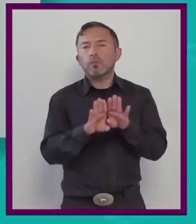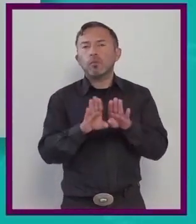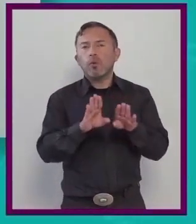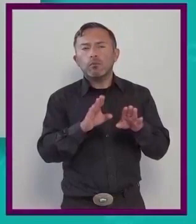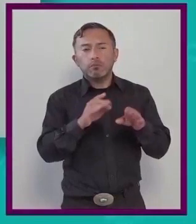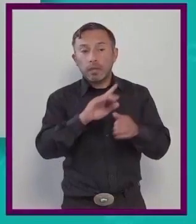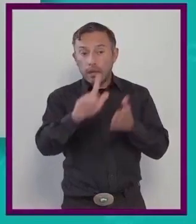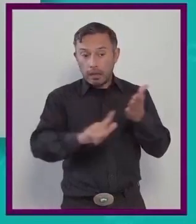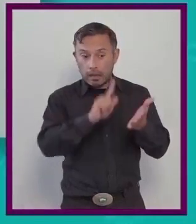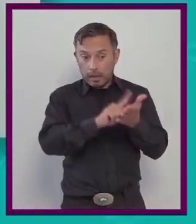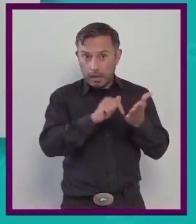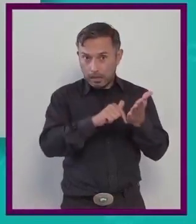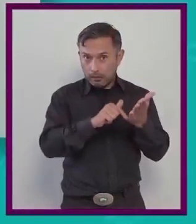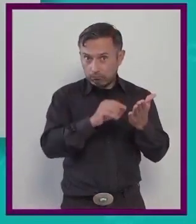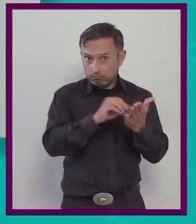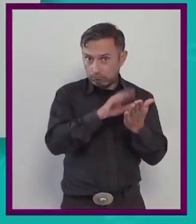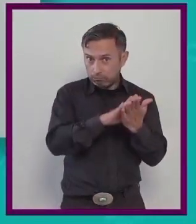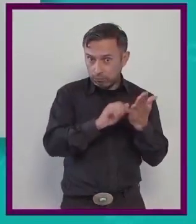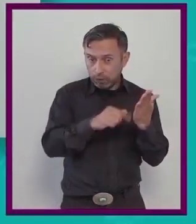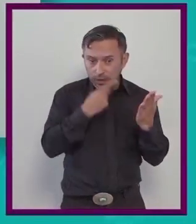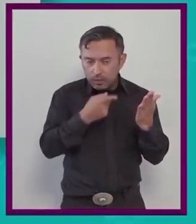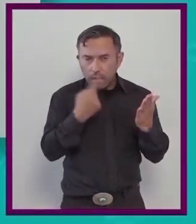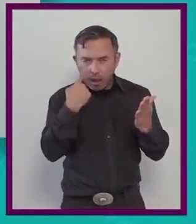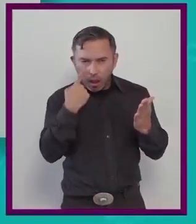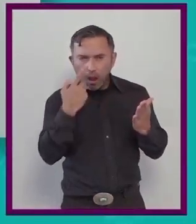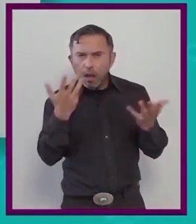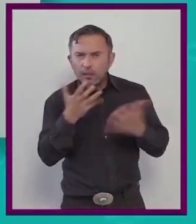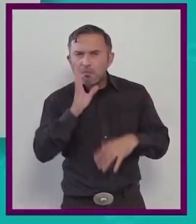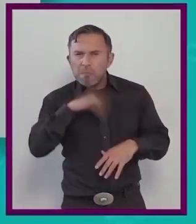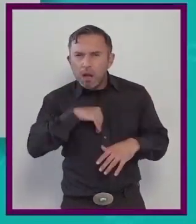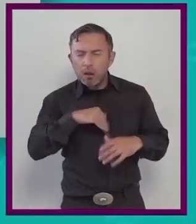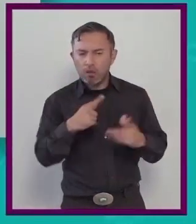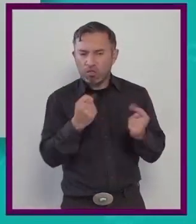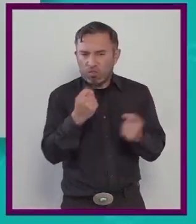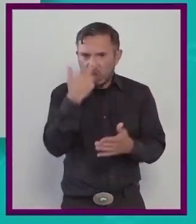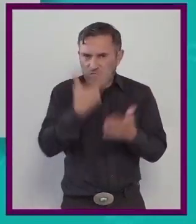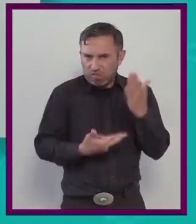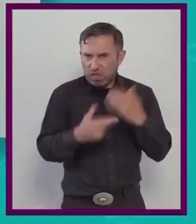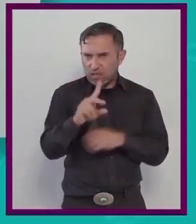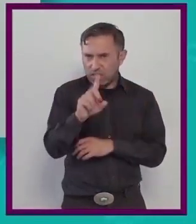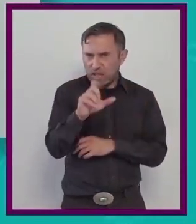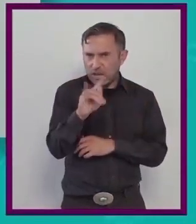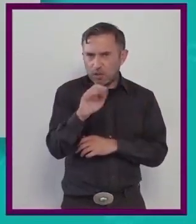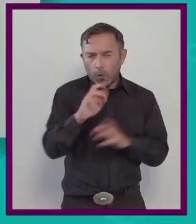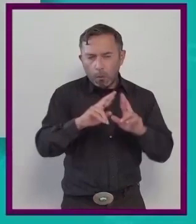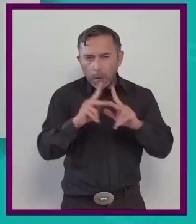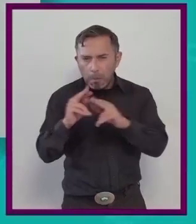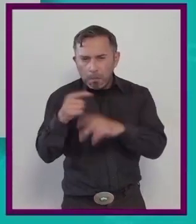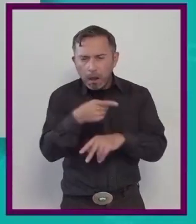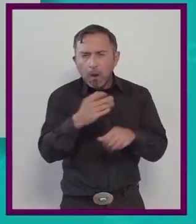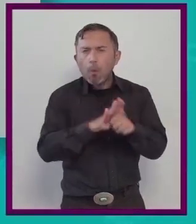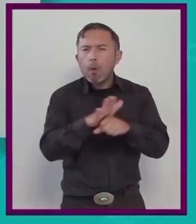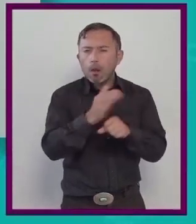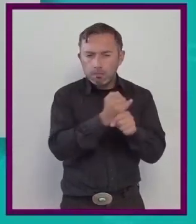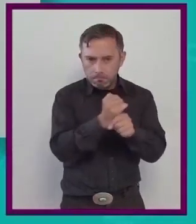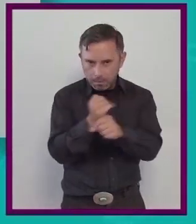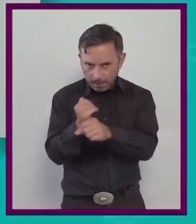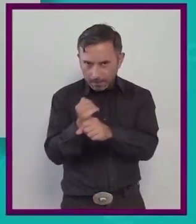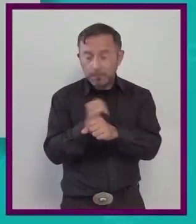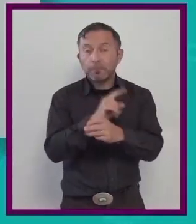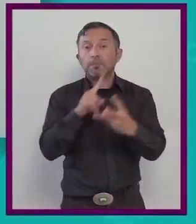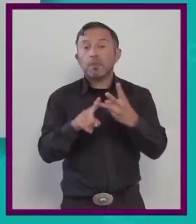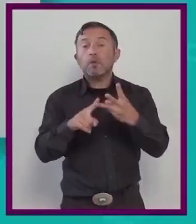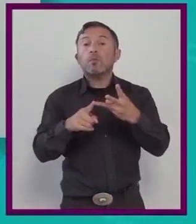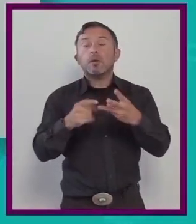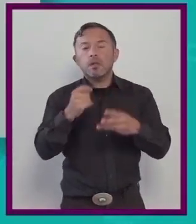la procuración de justicia habla sobre investigar los hechos que la ley señala como delitos. También debemos de entender que dentro de la procuración de justicia